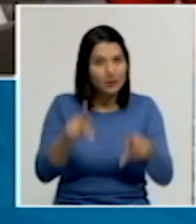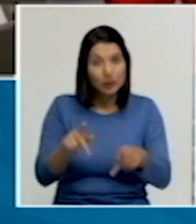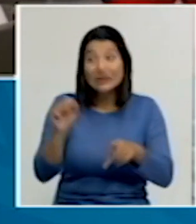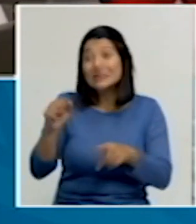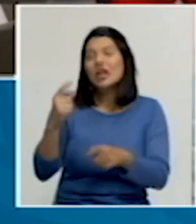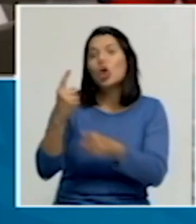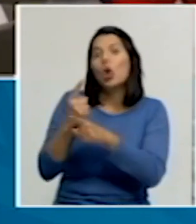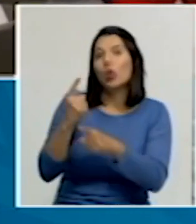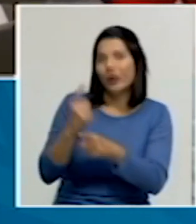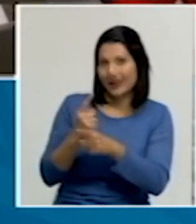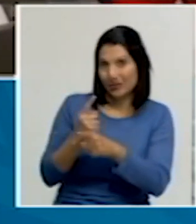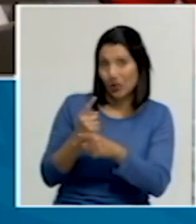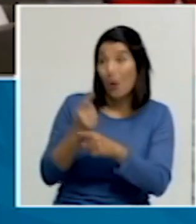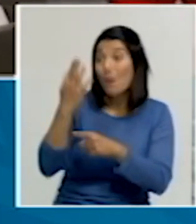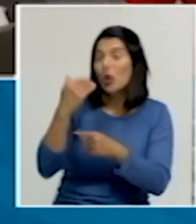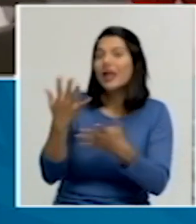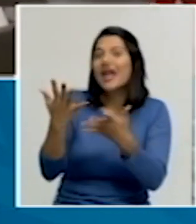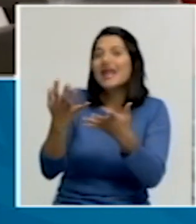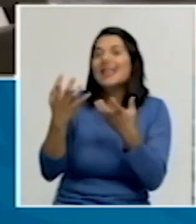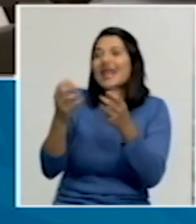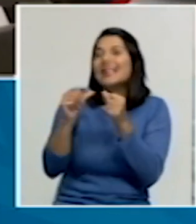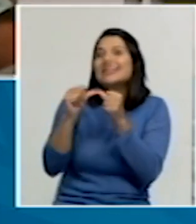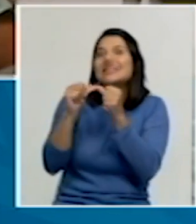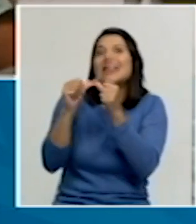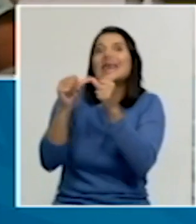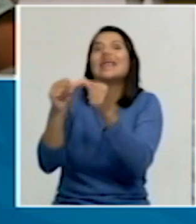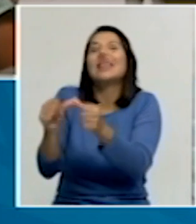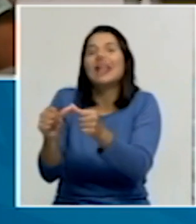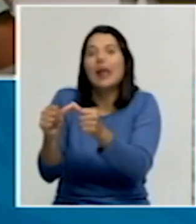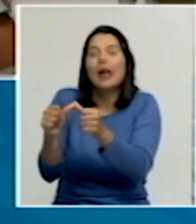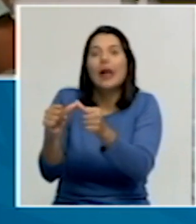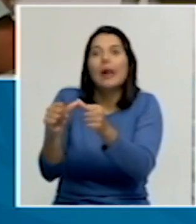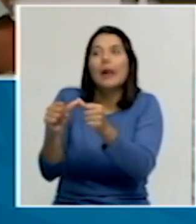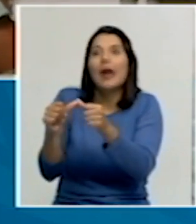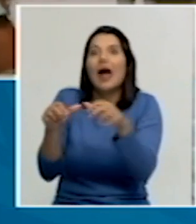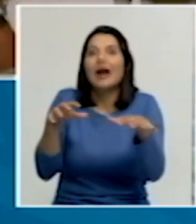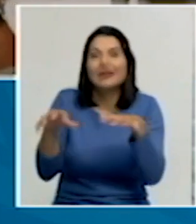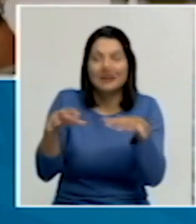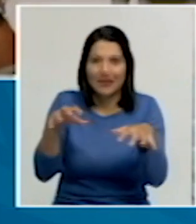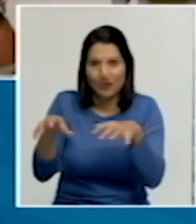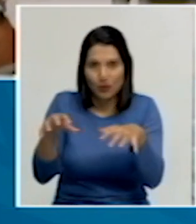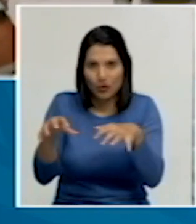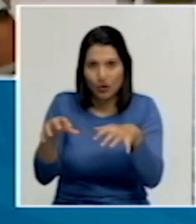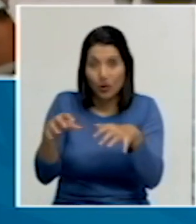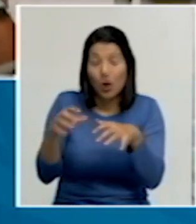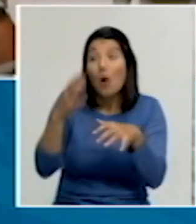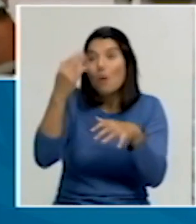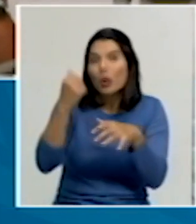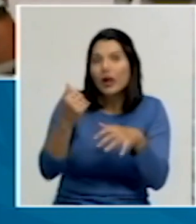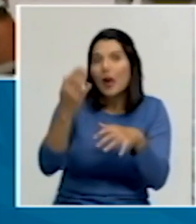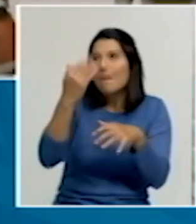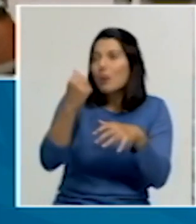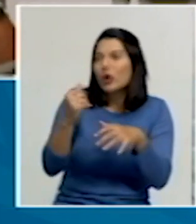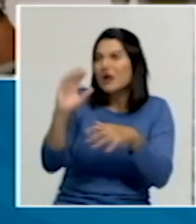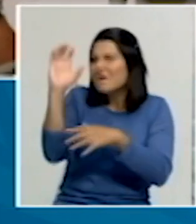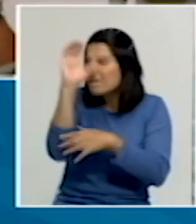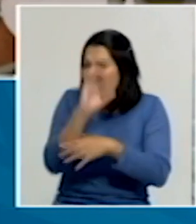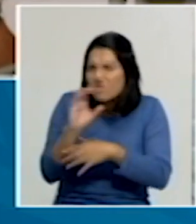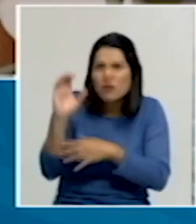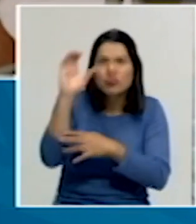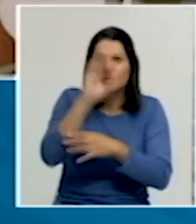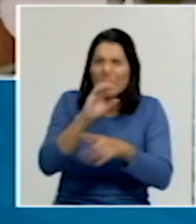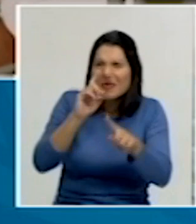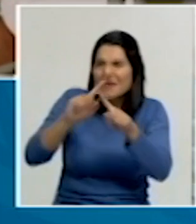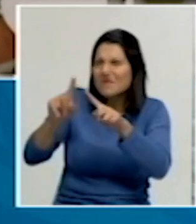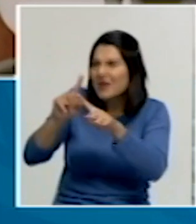¿verdad? Entonces busca todos los mecanismos para evadir su muerte, por llamarlo de alguna manera, su